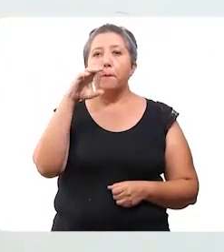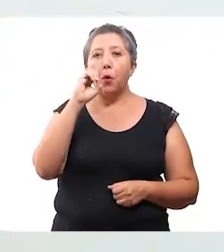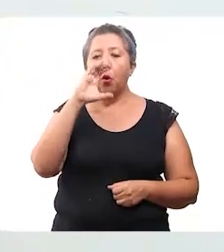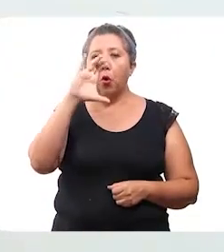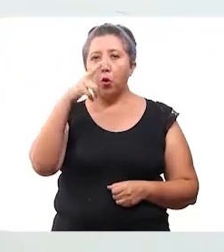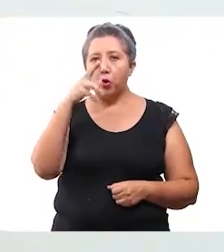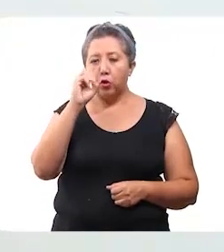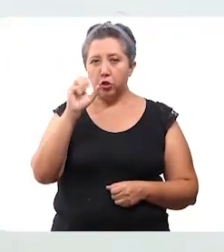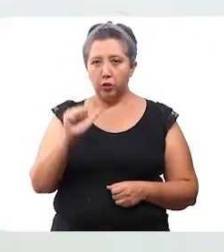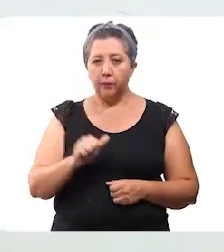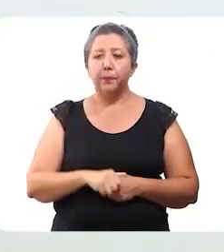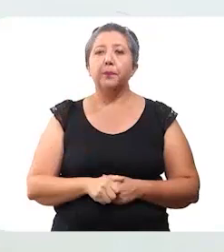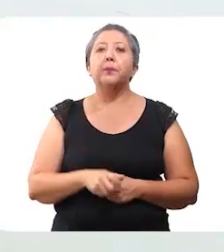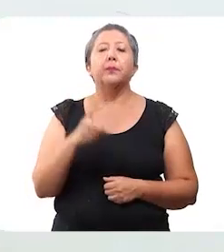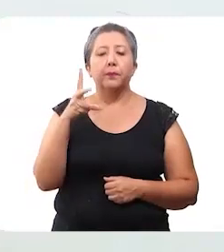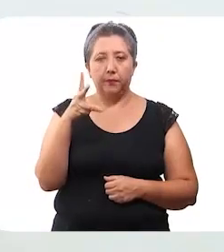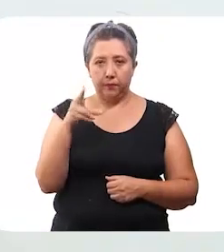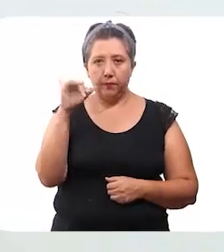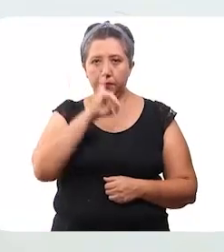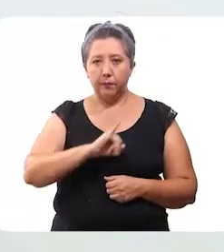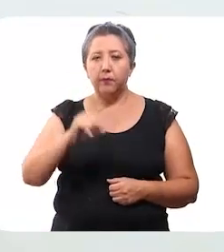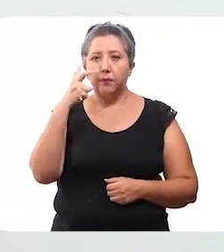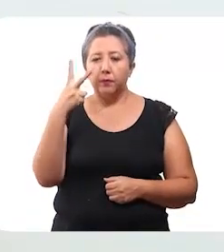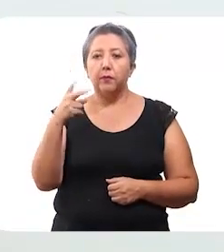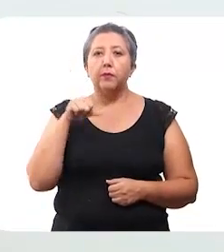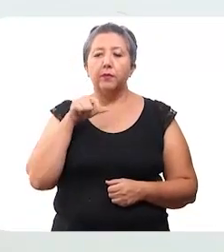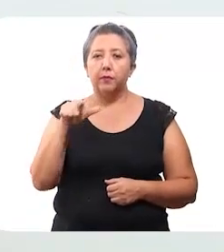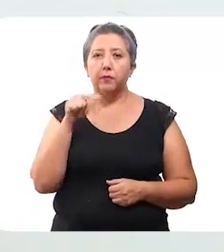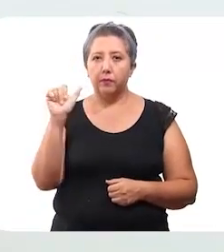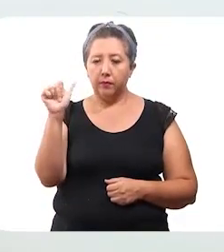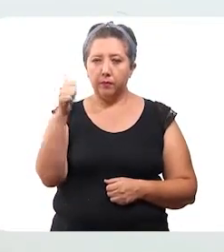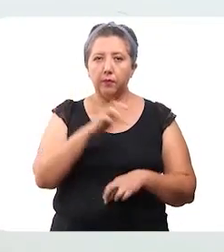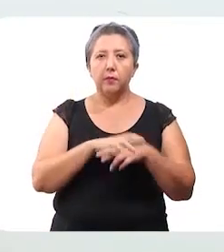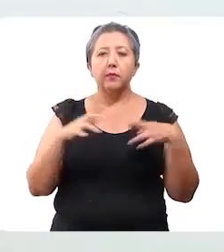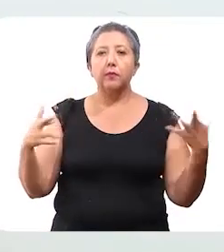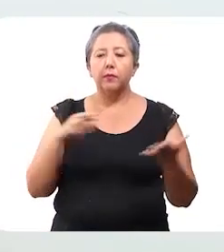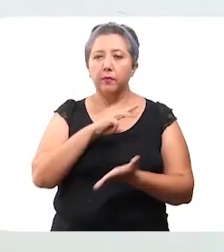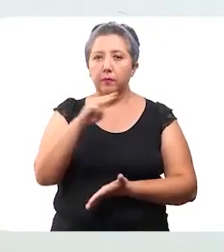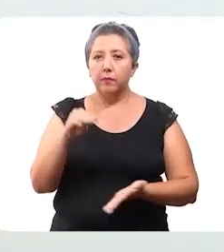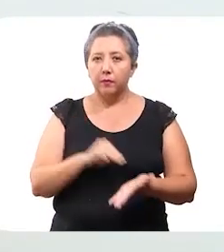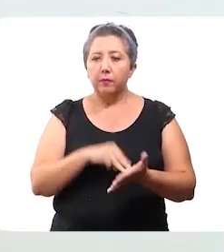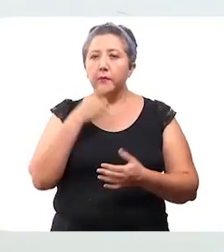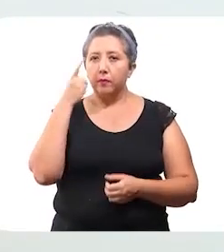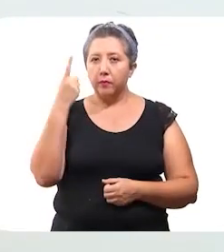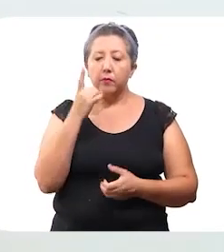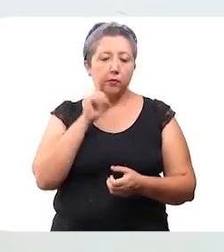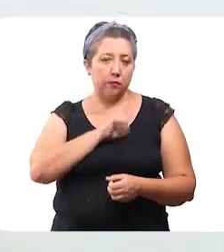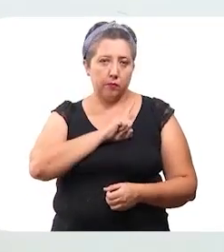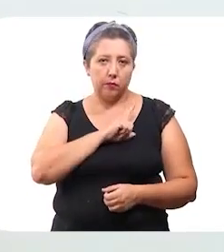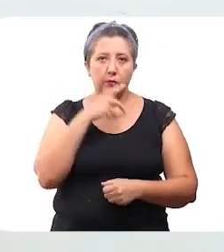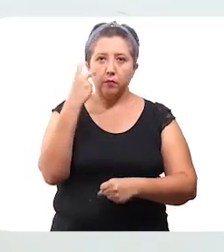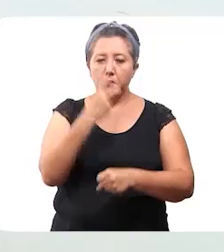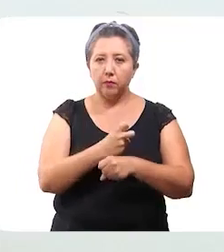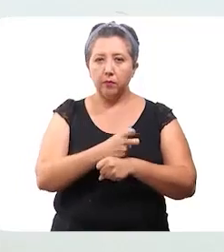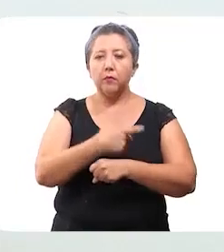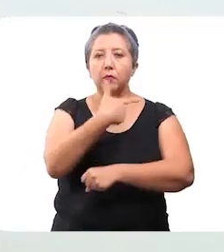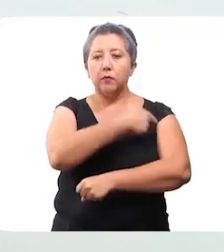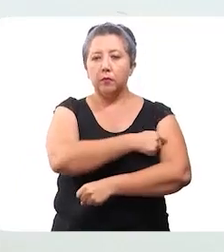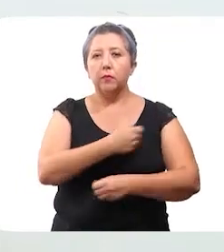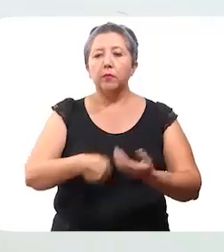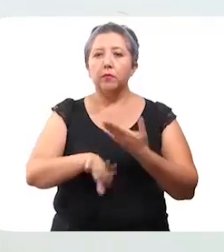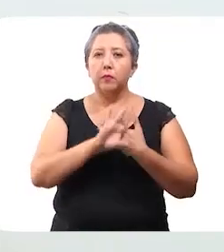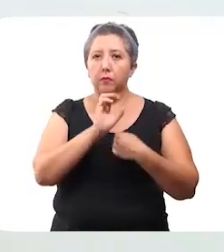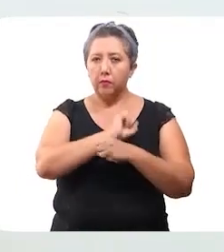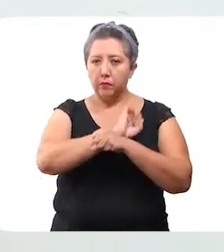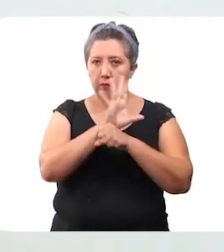y Cagua. También del jueves 12 al martes 17 de agosto se lleva a cabo en Mérida la aplicación de únicamente las segundas dosis de la vacuna